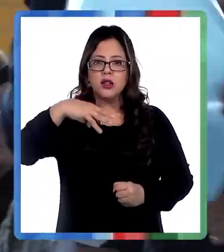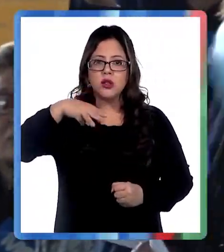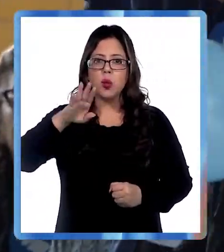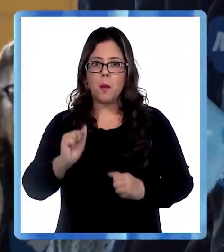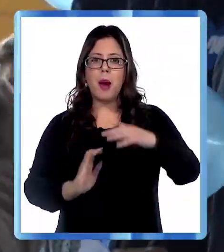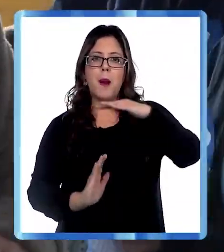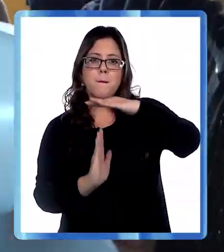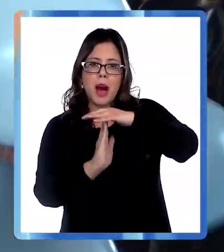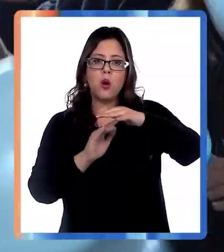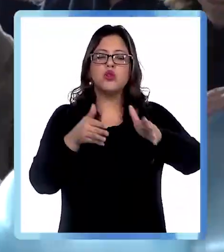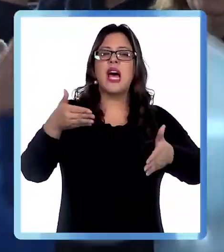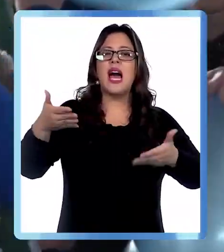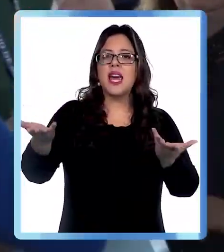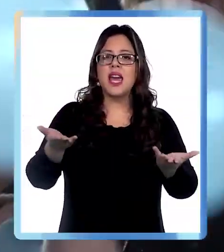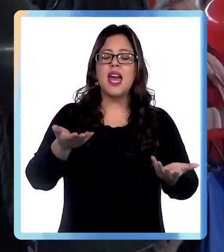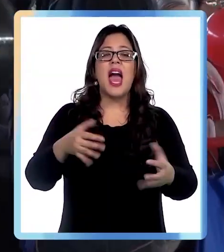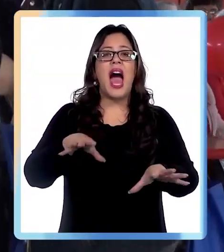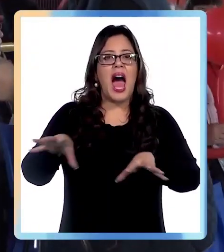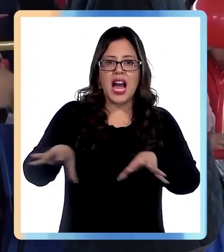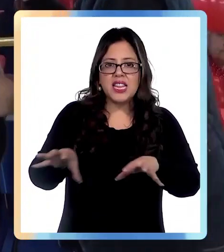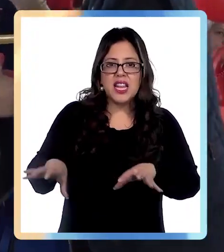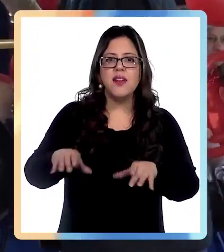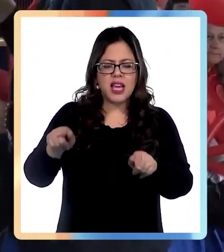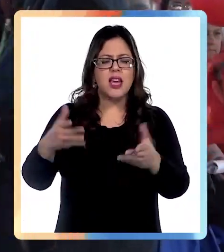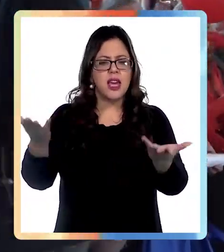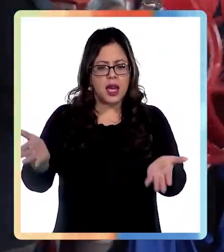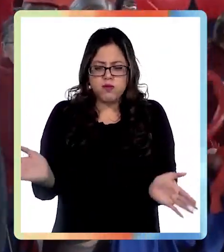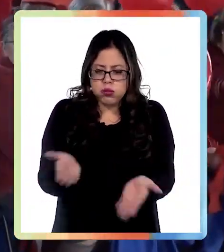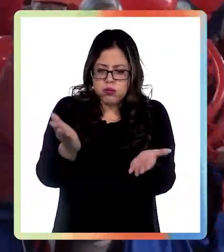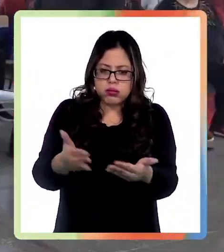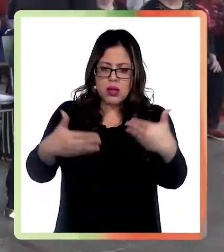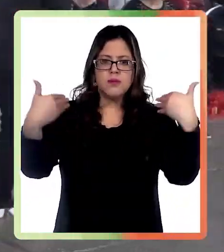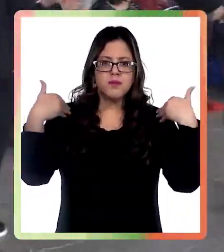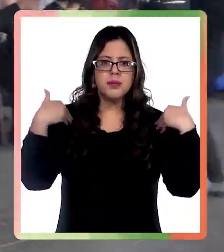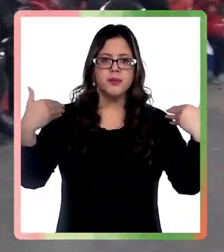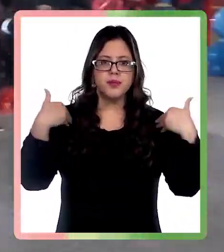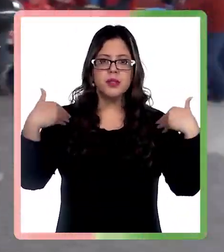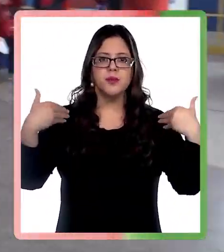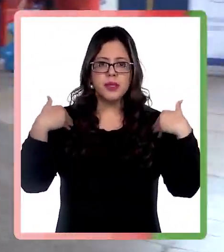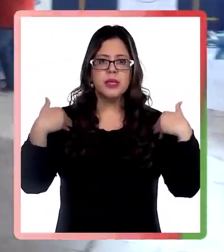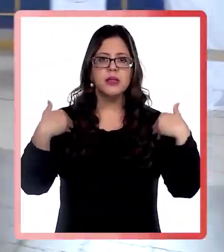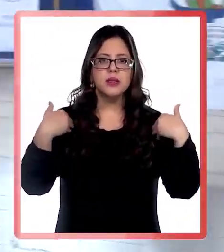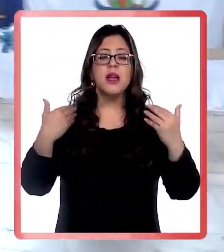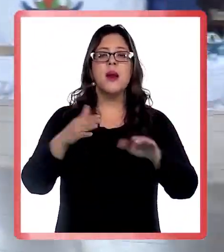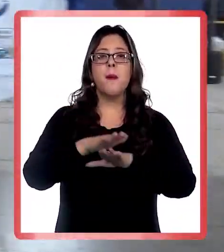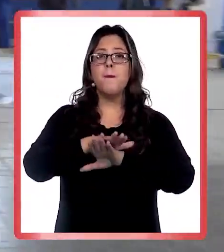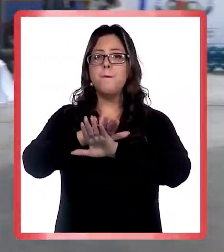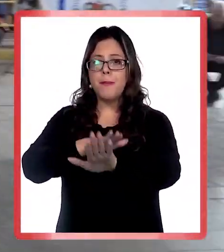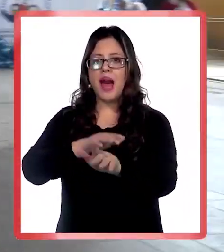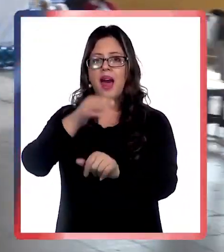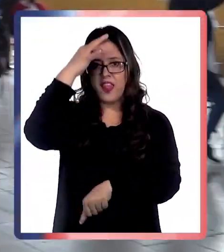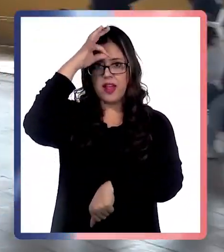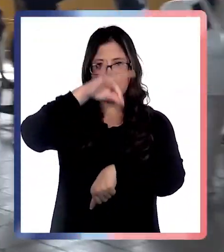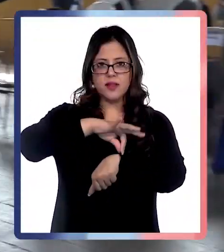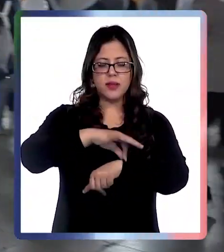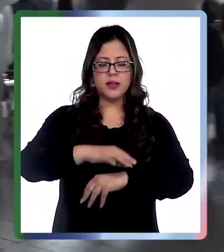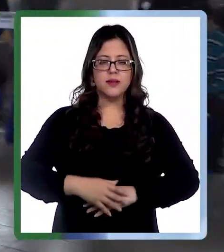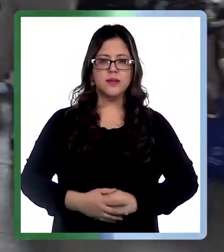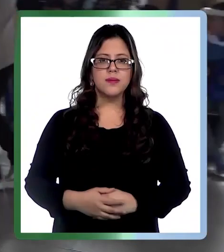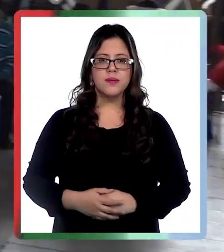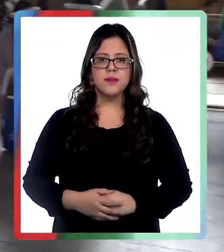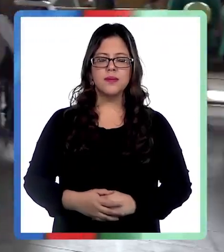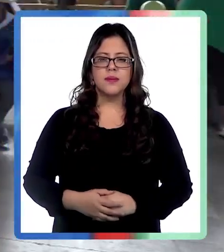bailes zumba pausas activas entre otros como una forma de fomentar la actividad física como una actividad